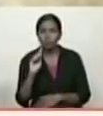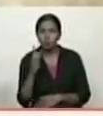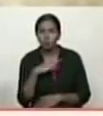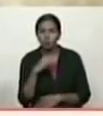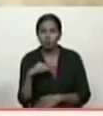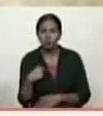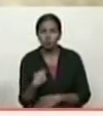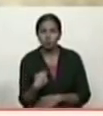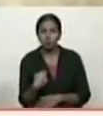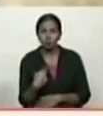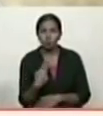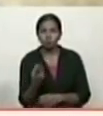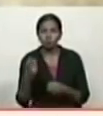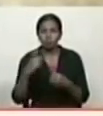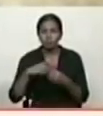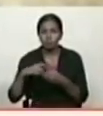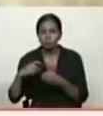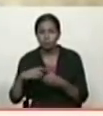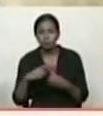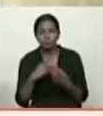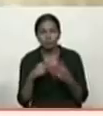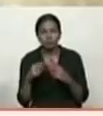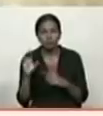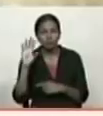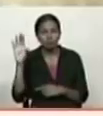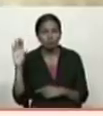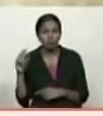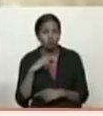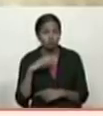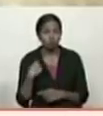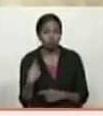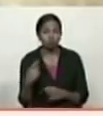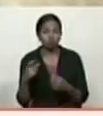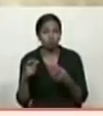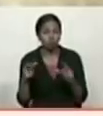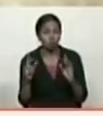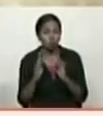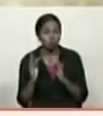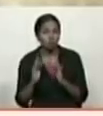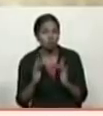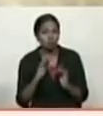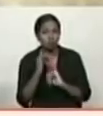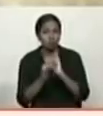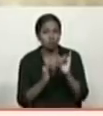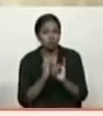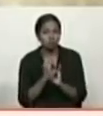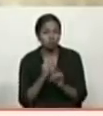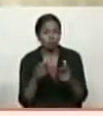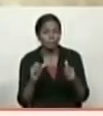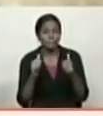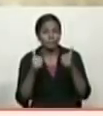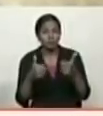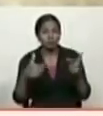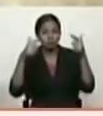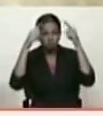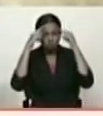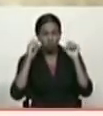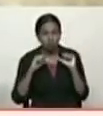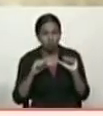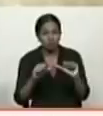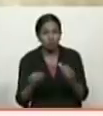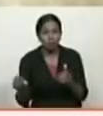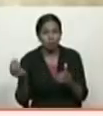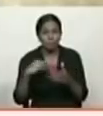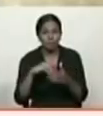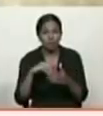la diversificación que se comenzó de nuestras relaciones internacionales con el comandante Hugo Chávez, y que luego ha continuado con quien fuera su